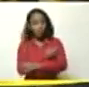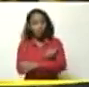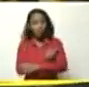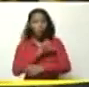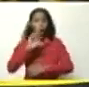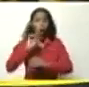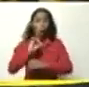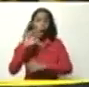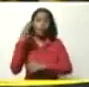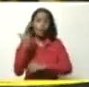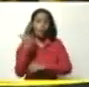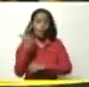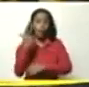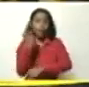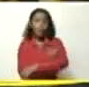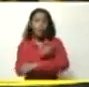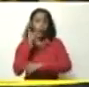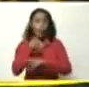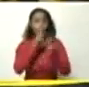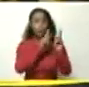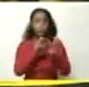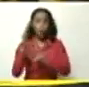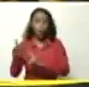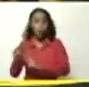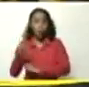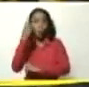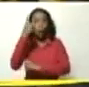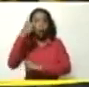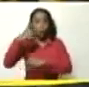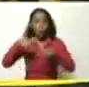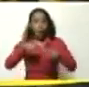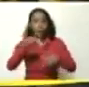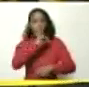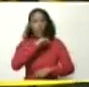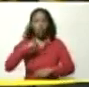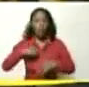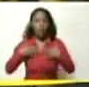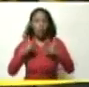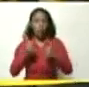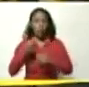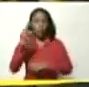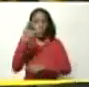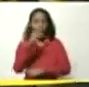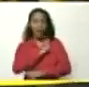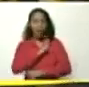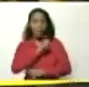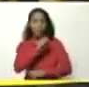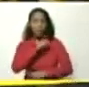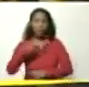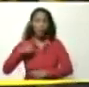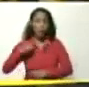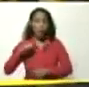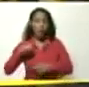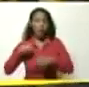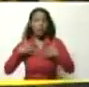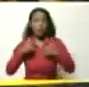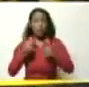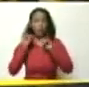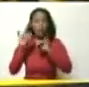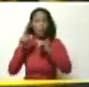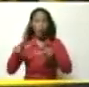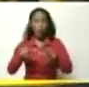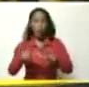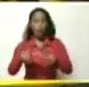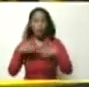dosis en Abdala, en el siguiente orden. En primer lugar, el personal de salud. Desde el 3 de enero, personal de salud en los mismos establecimientos de